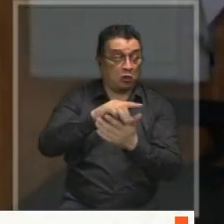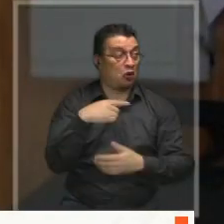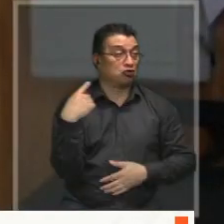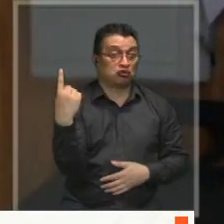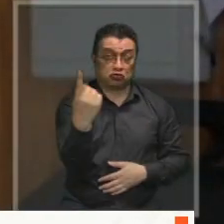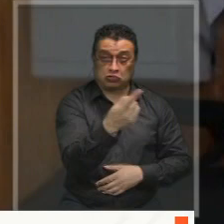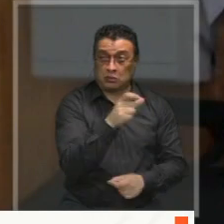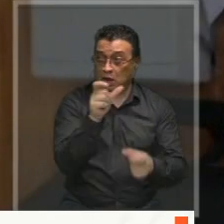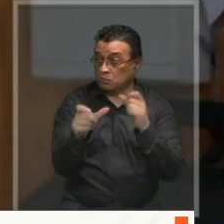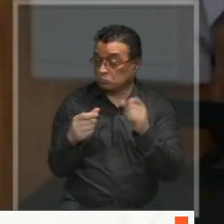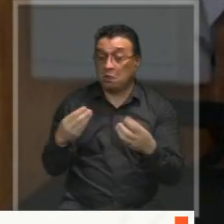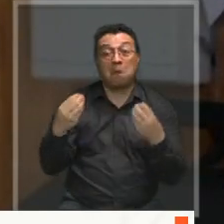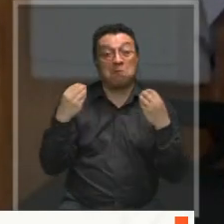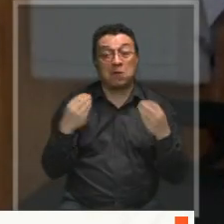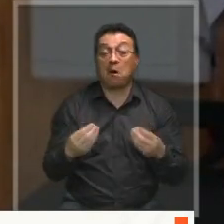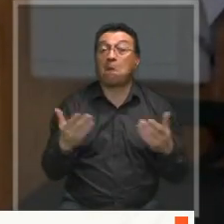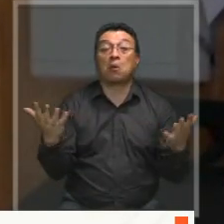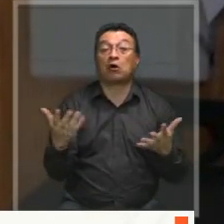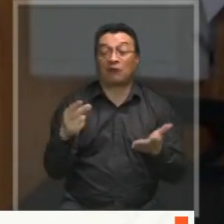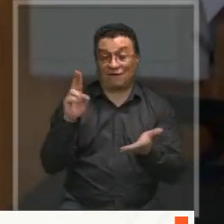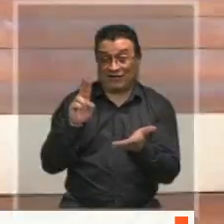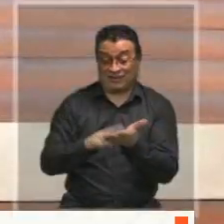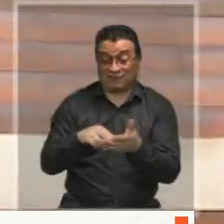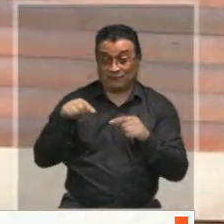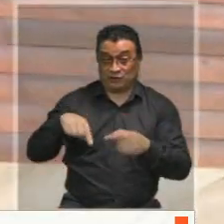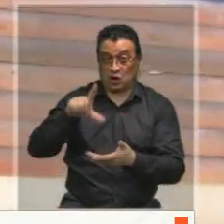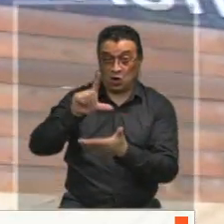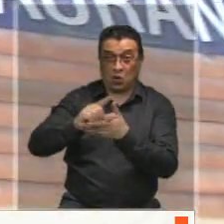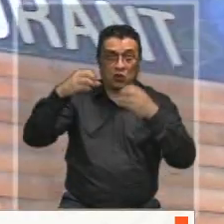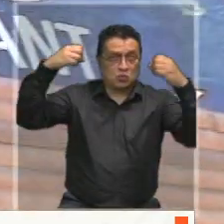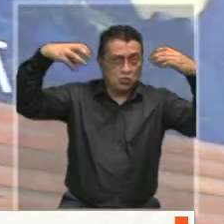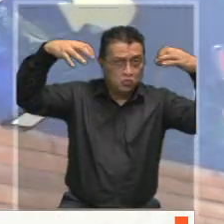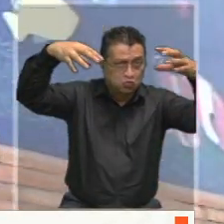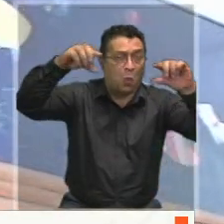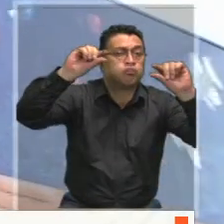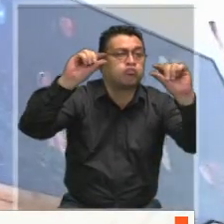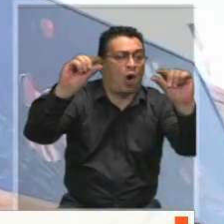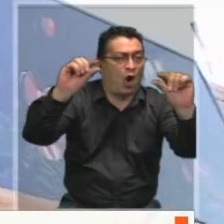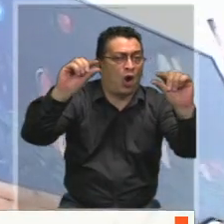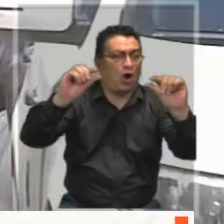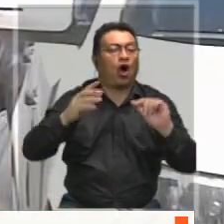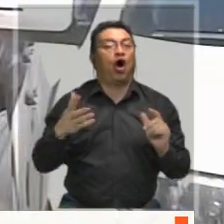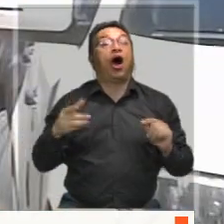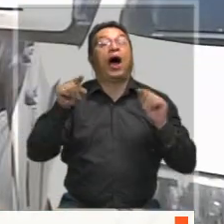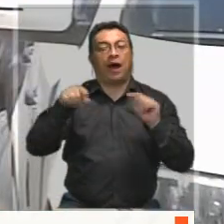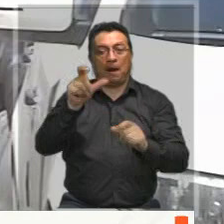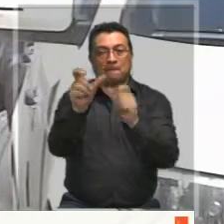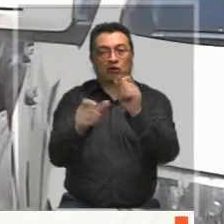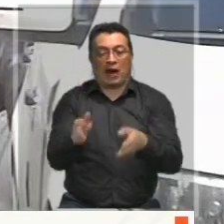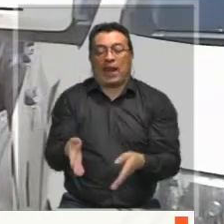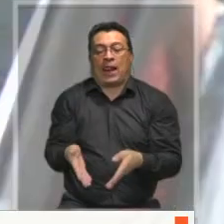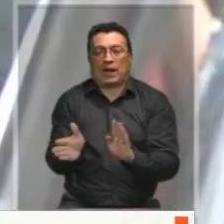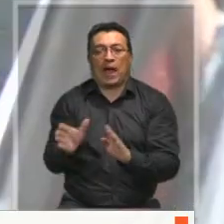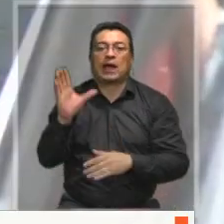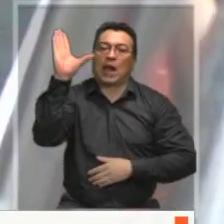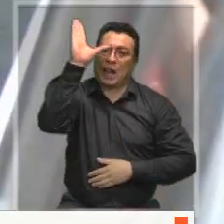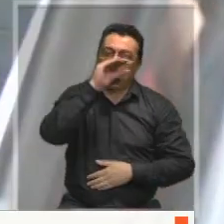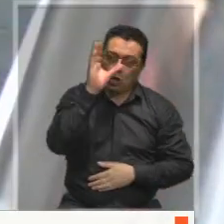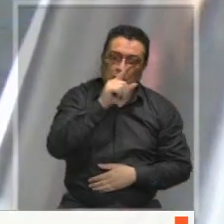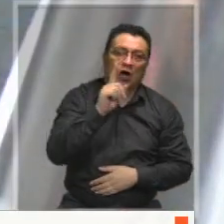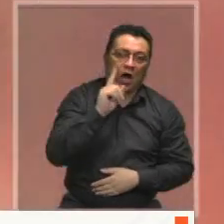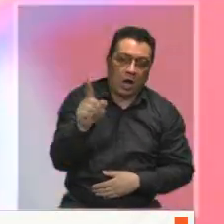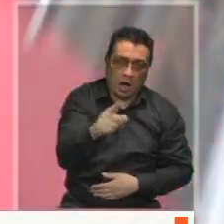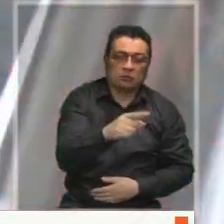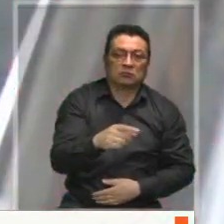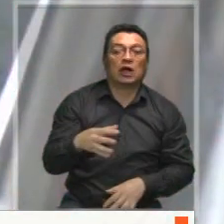también, porque la verdad este es un sector que no está muy iluminado, hay mucha gente que anda por las calles acá en las noches. La seguridad es